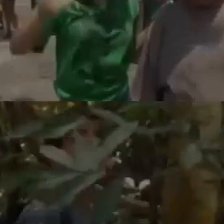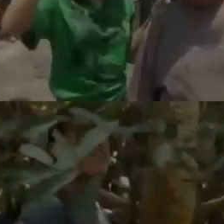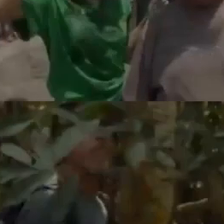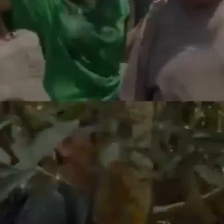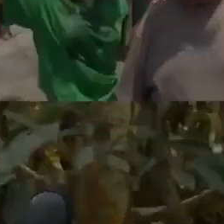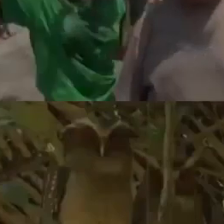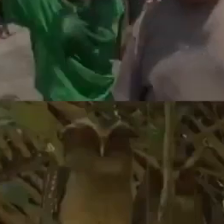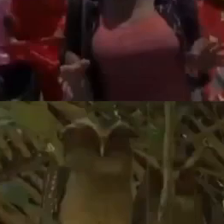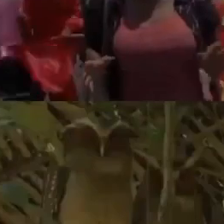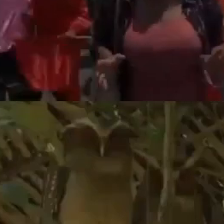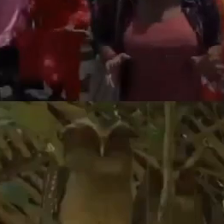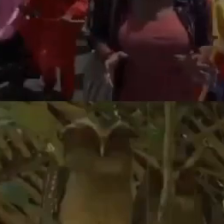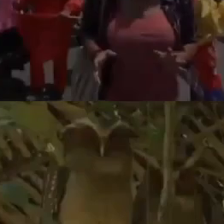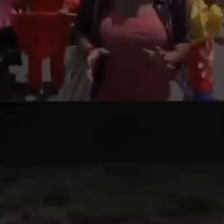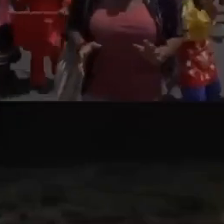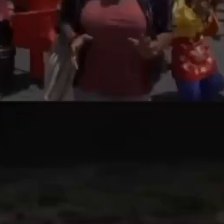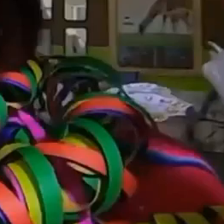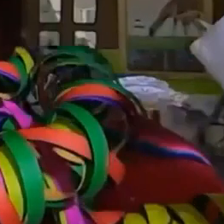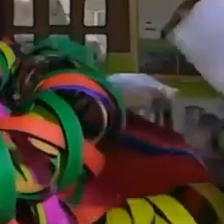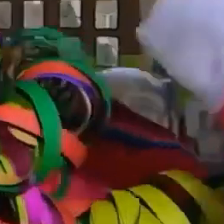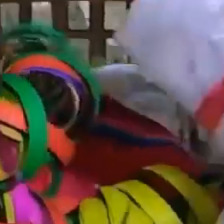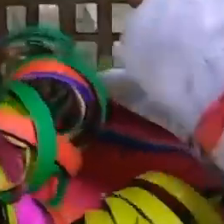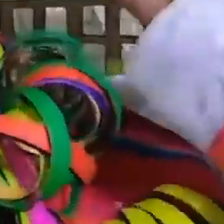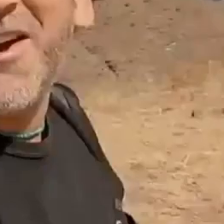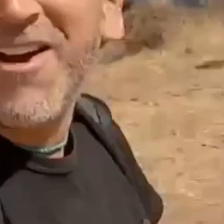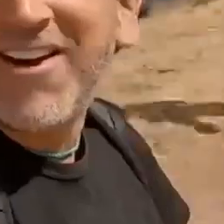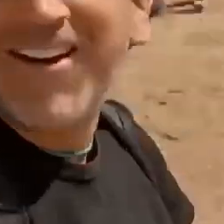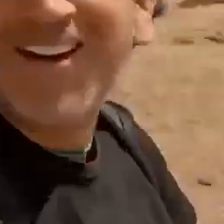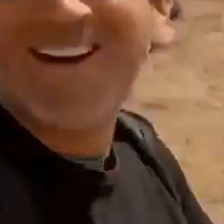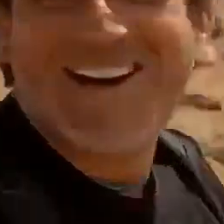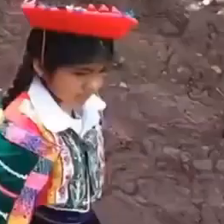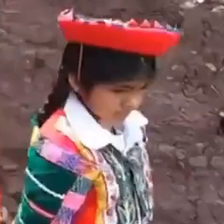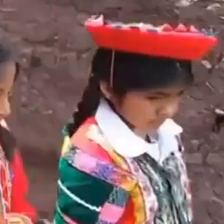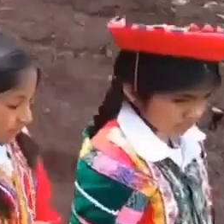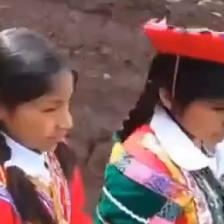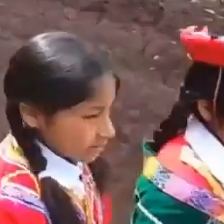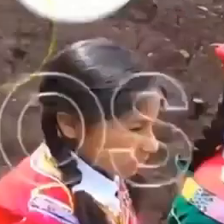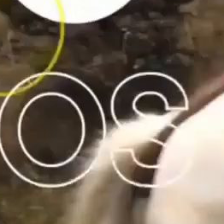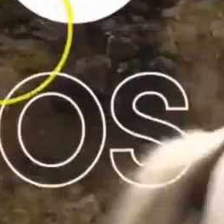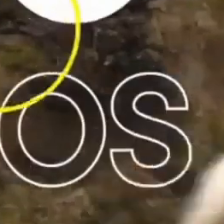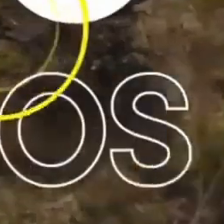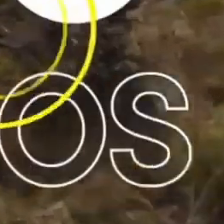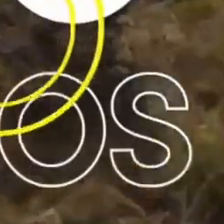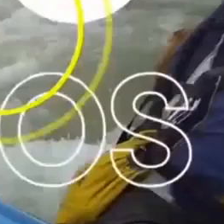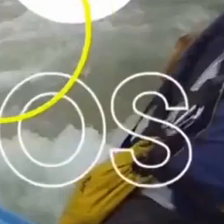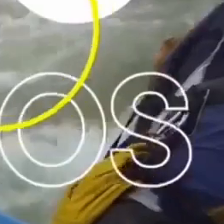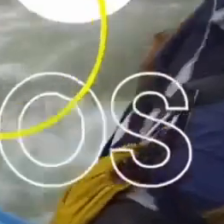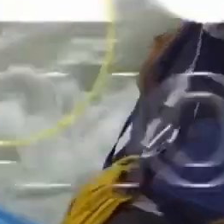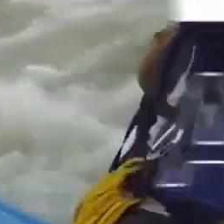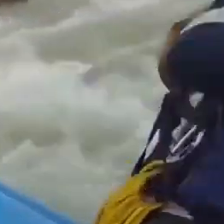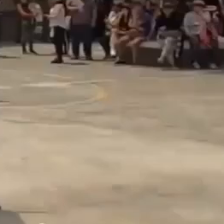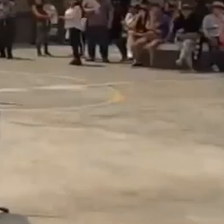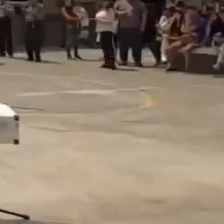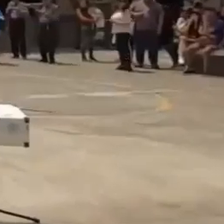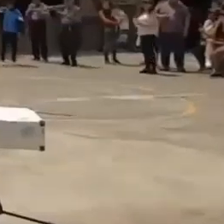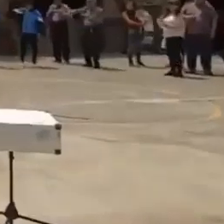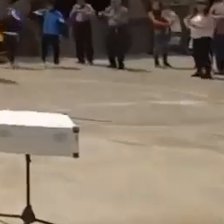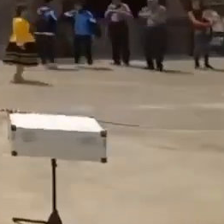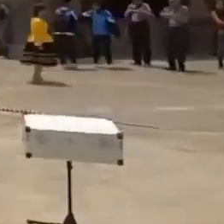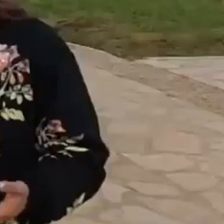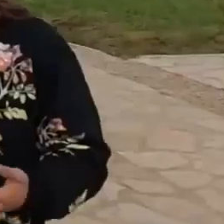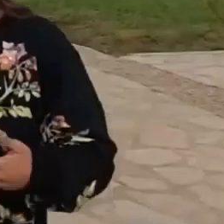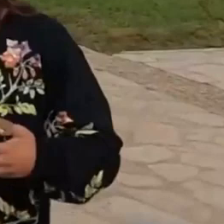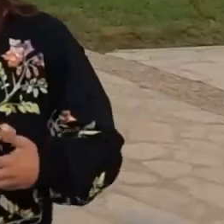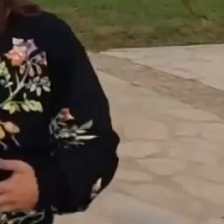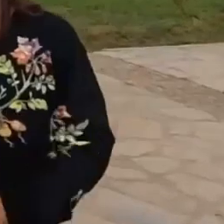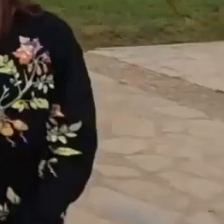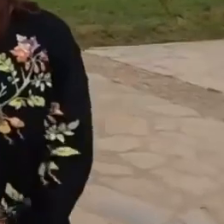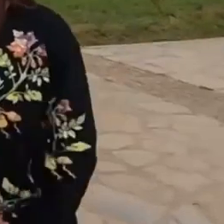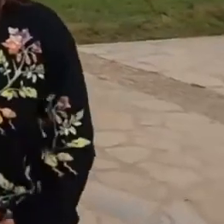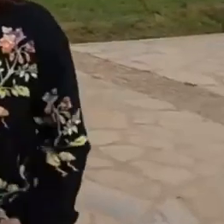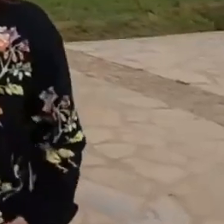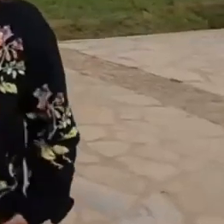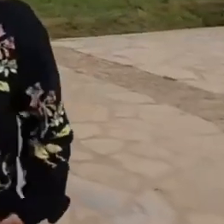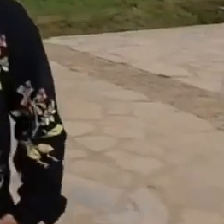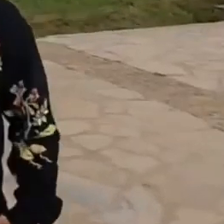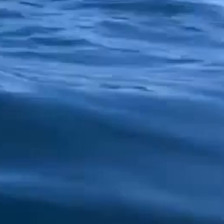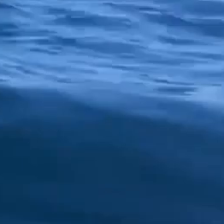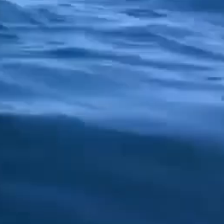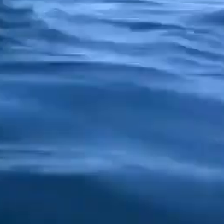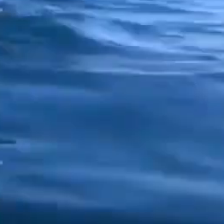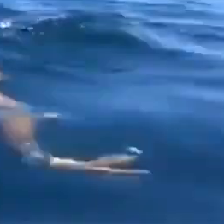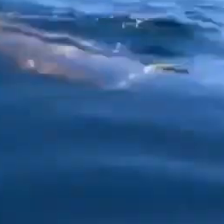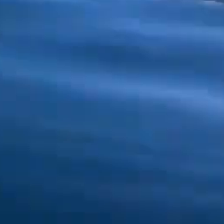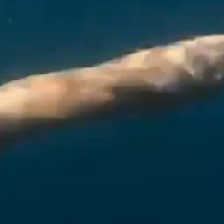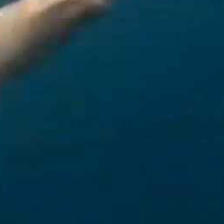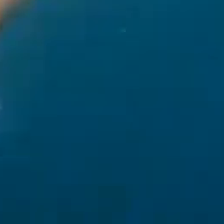Los 20 de los 20. Sonalí y Manolo celebran sus dos décadas en TV Perú. Claro, todo el Perú sabe que esta es tu